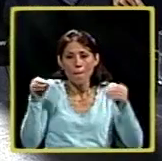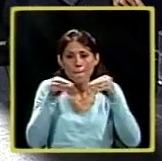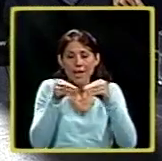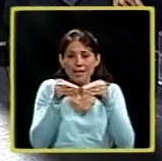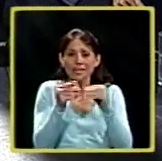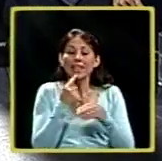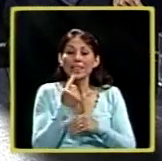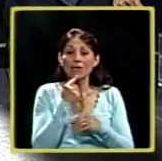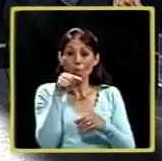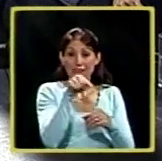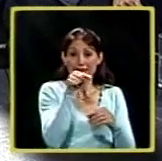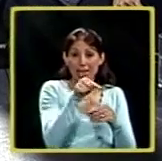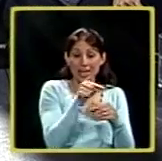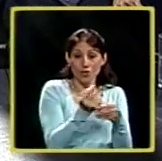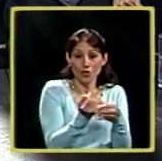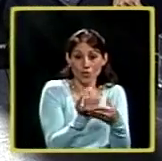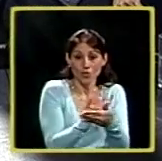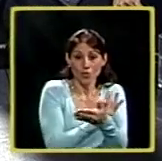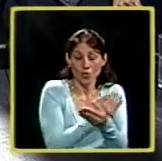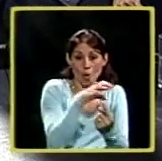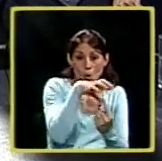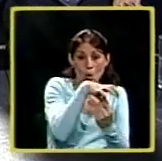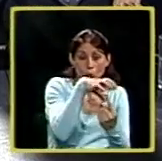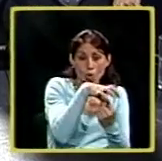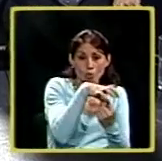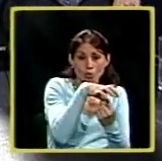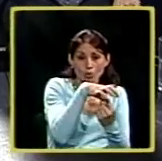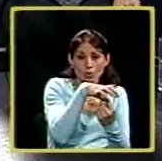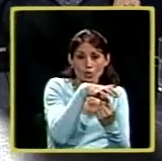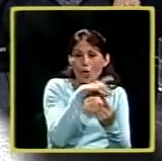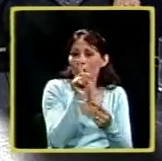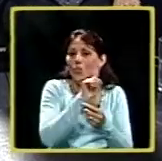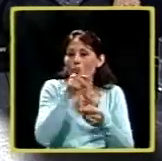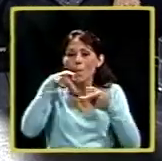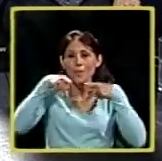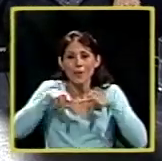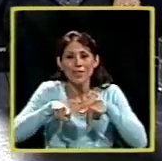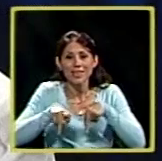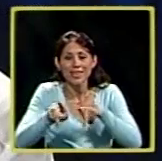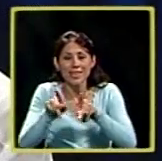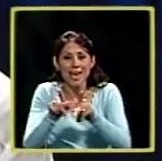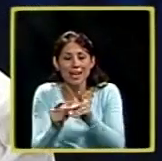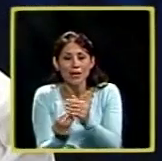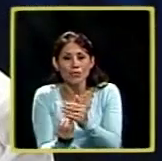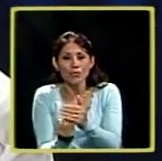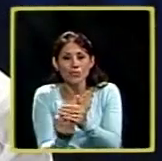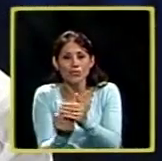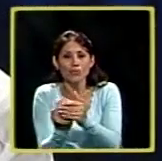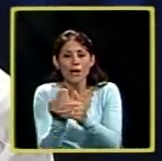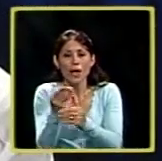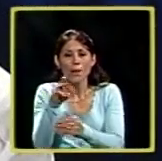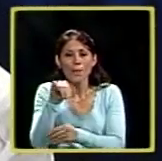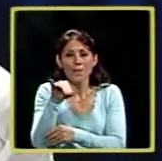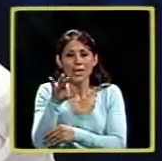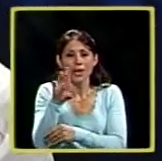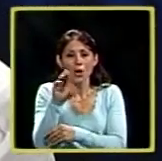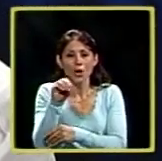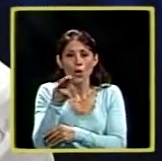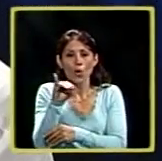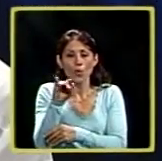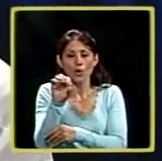hongos producían una secreción que impedía el crecimiento de los microbios y que esa secreción